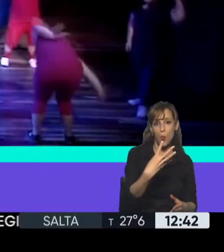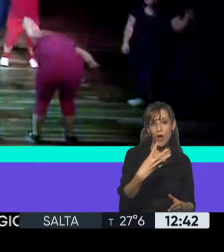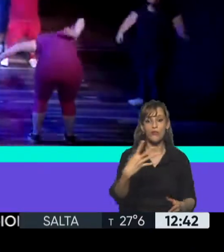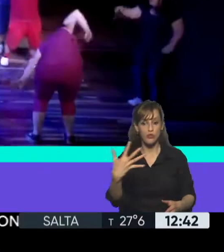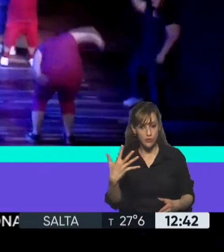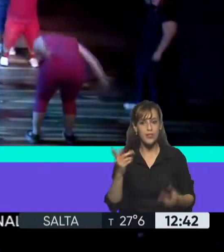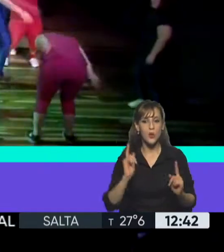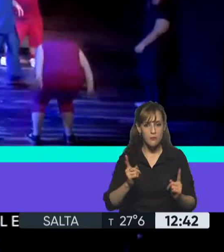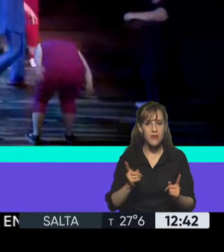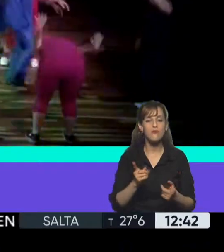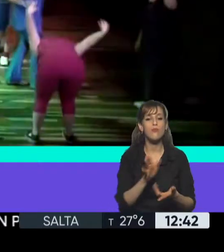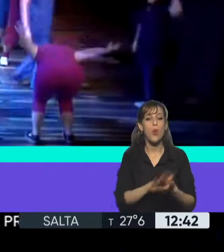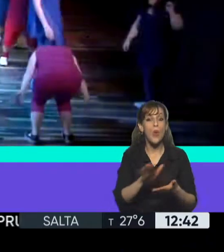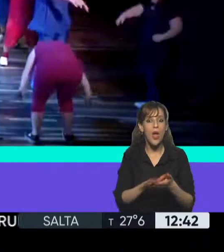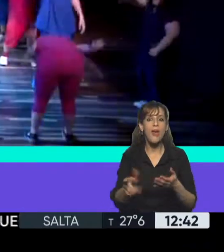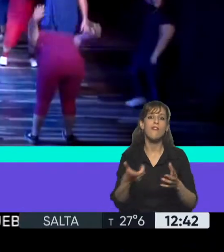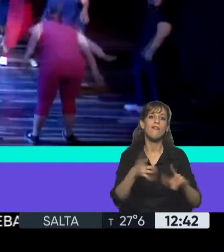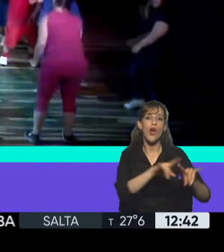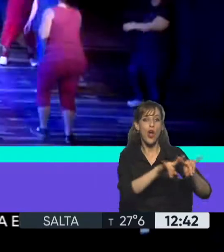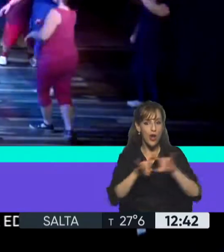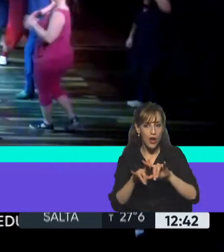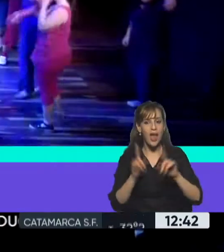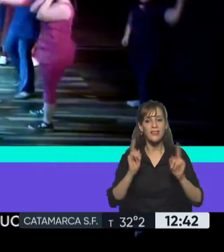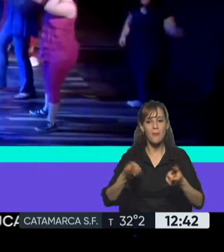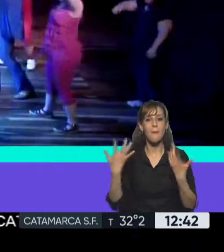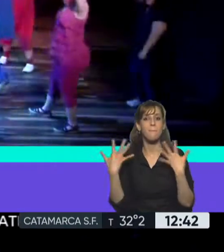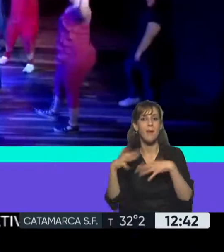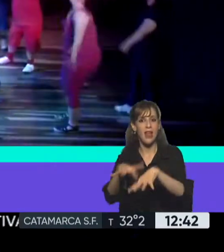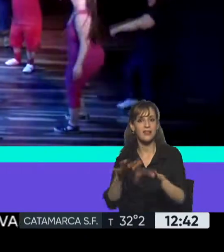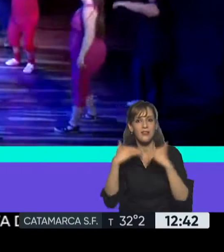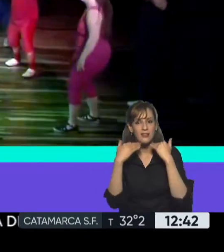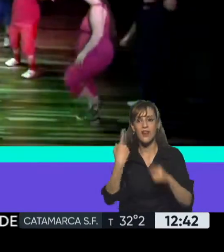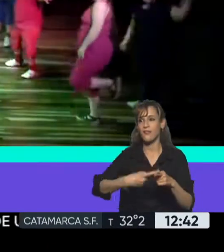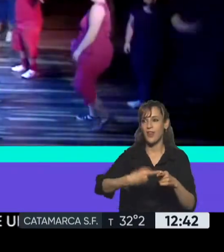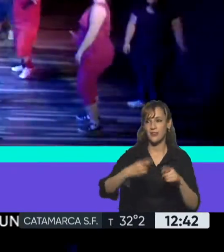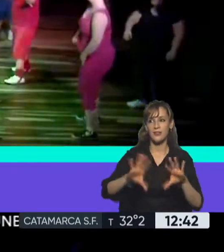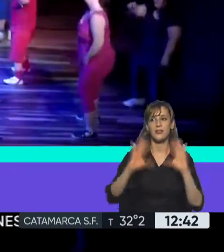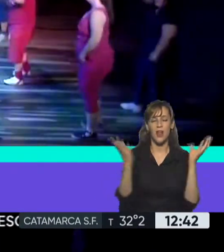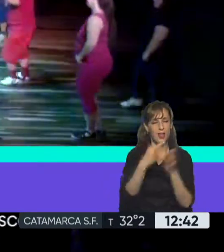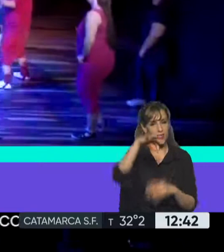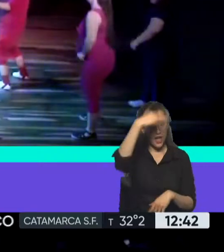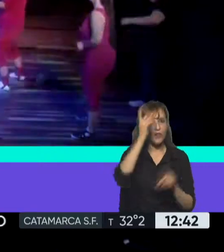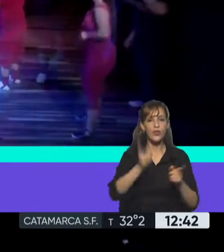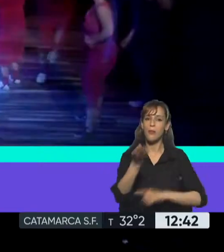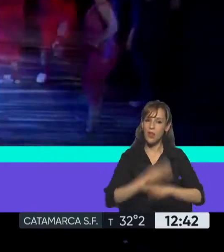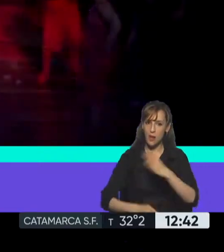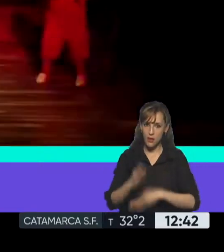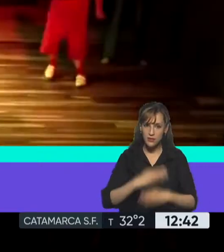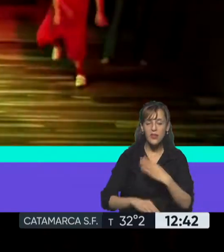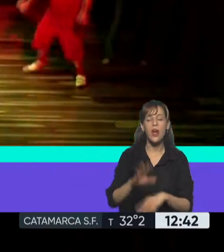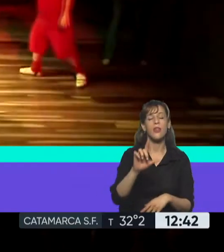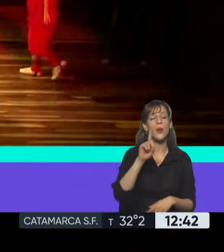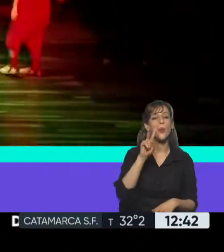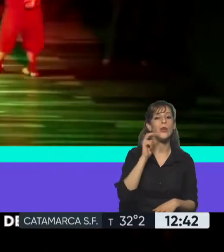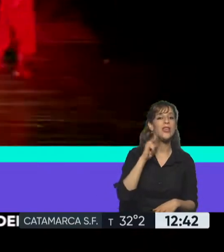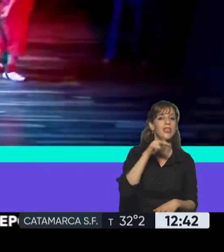nueva edición online y presencial del Festival Internacional de Teatro y Discapacidad, dirigido por Virginia Lombardo